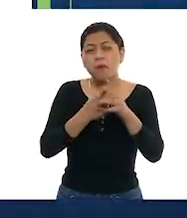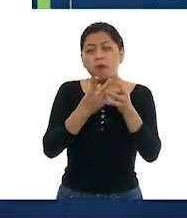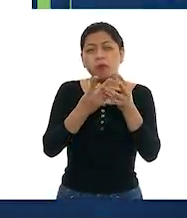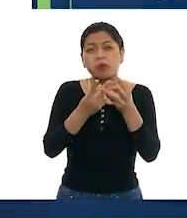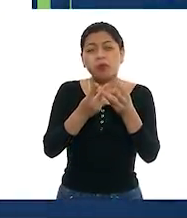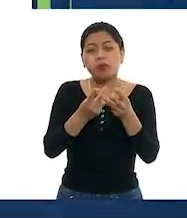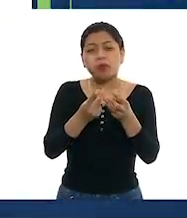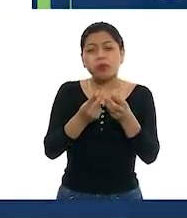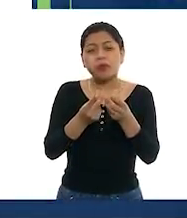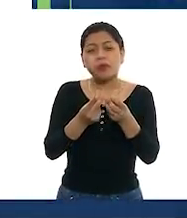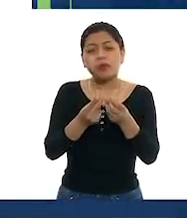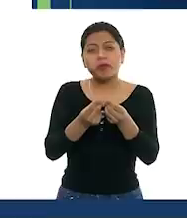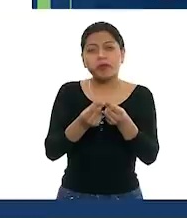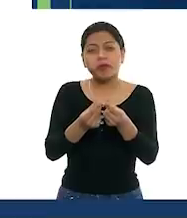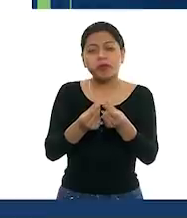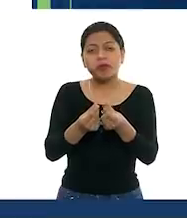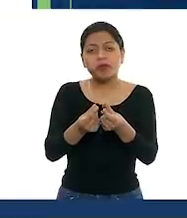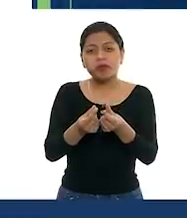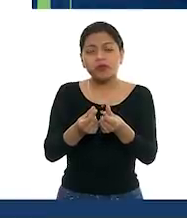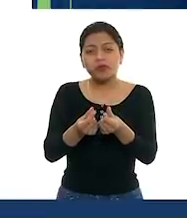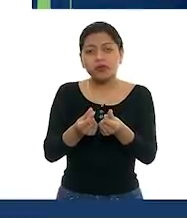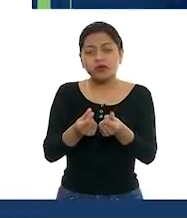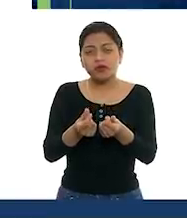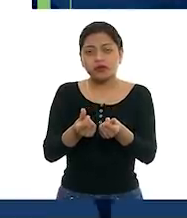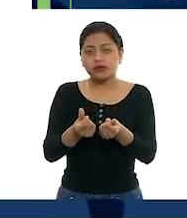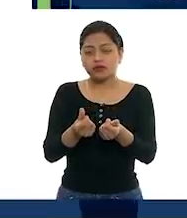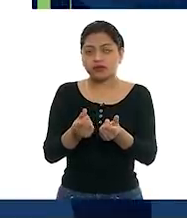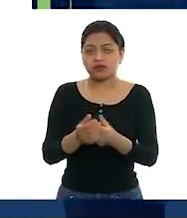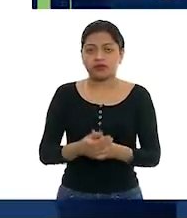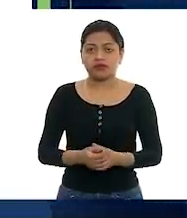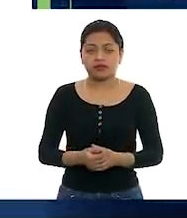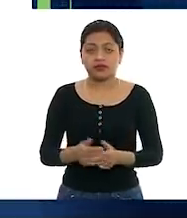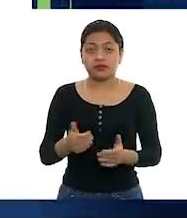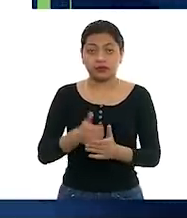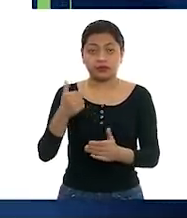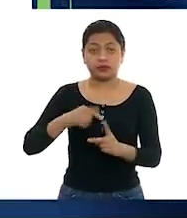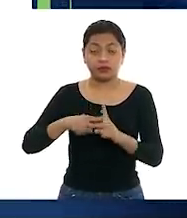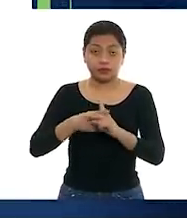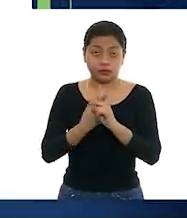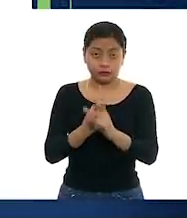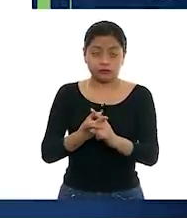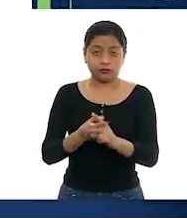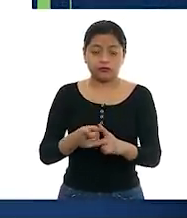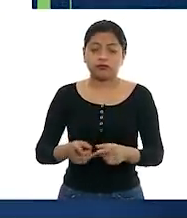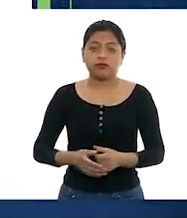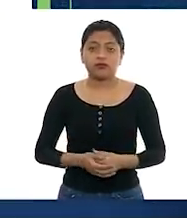Todavía se ve hasta como la forma que tenía el chocolate al empezar el experimento.